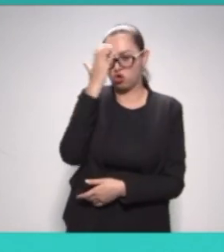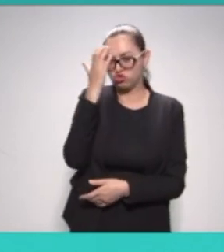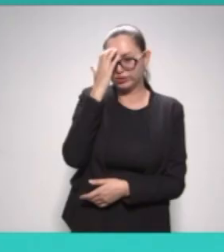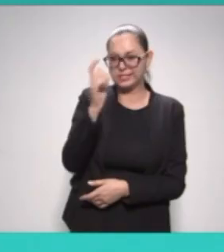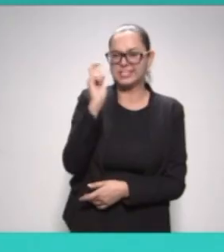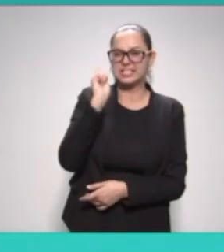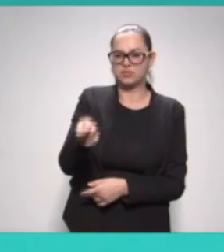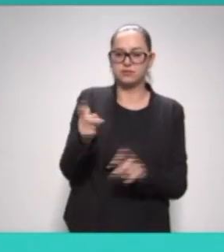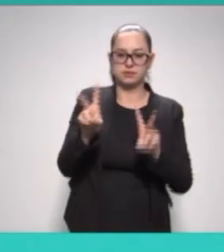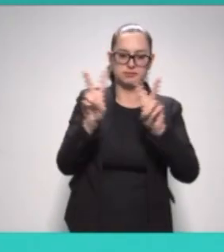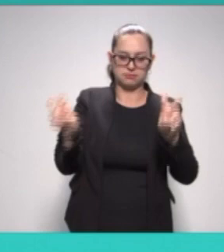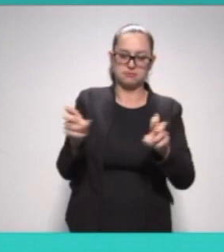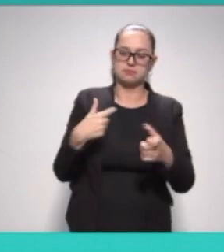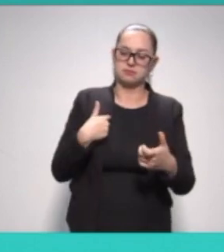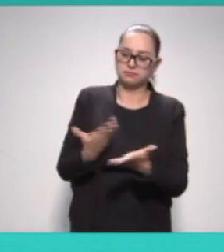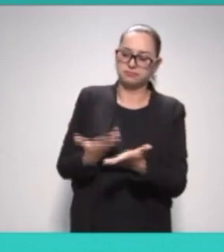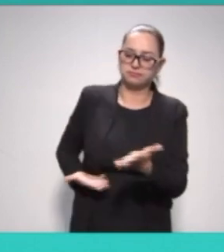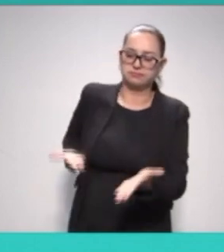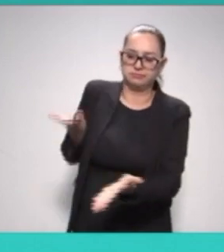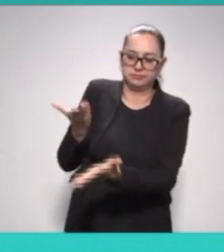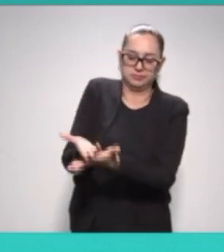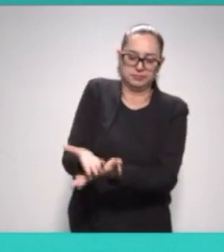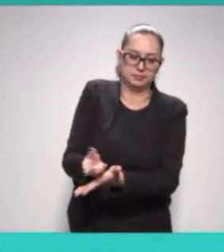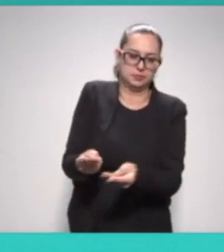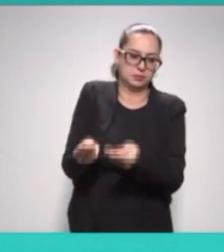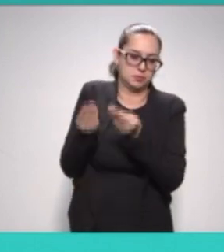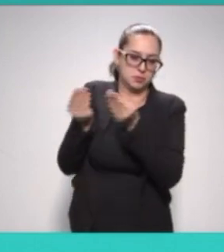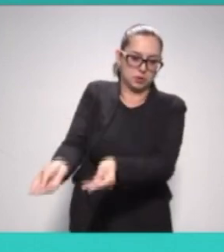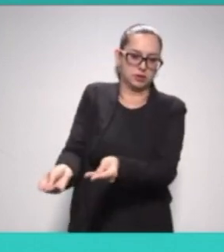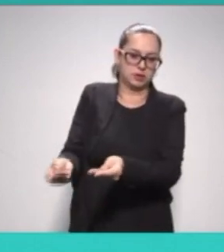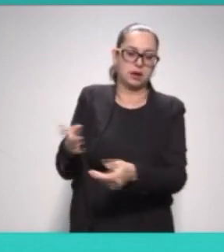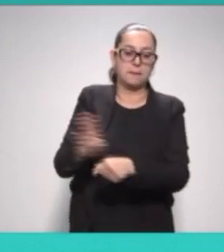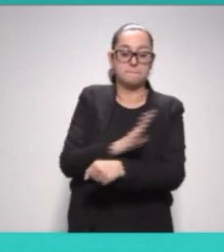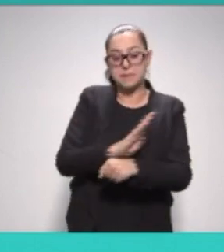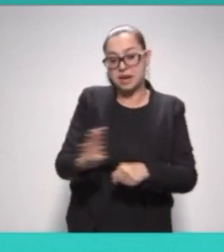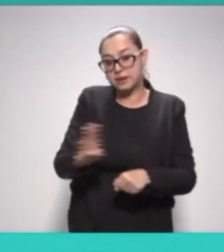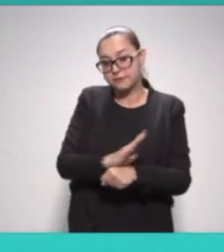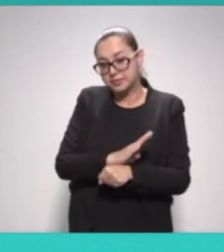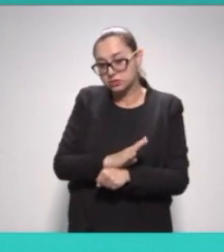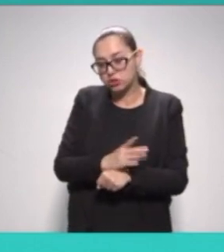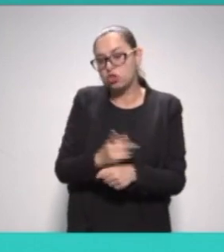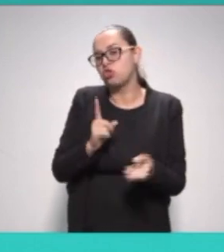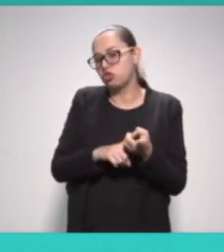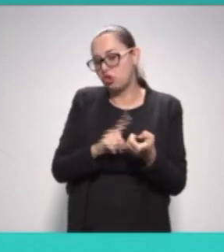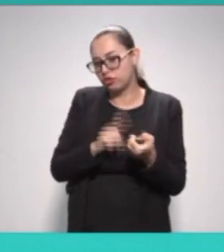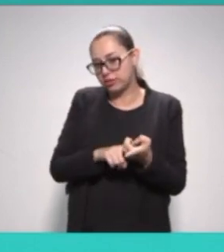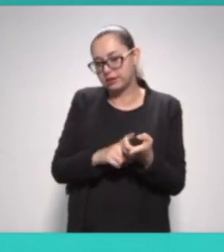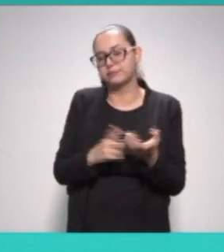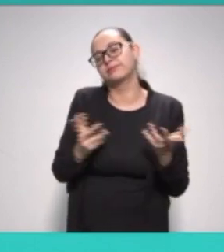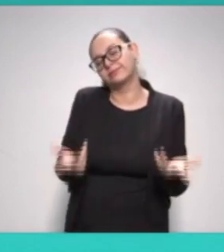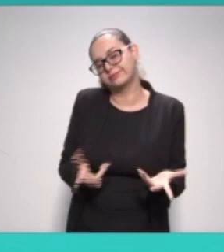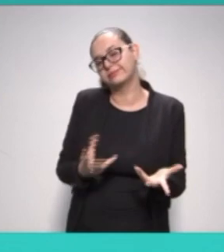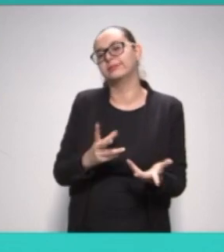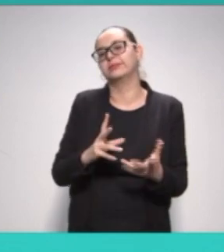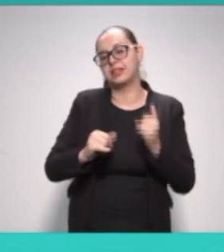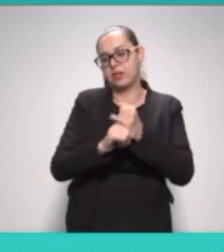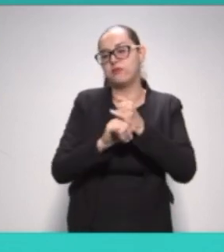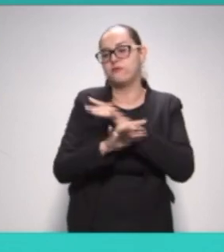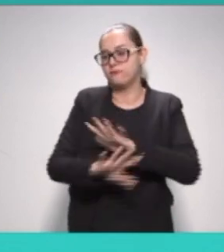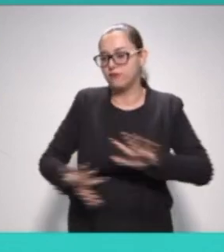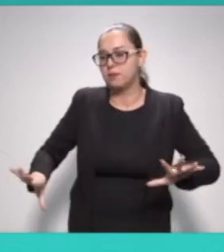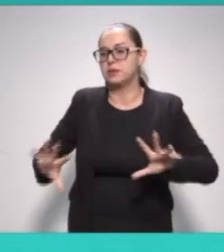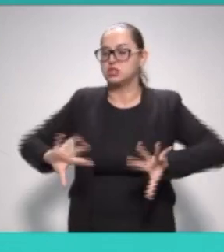solicitud de acceso en cuestión toda vez que dichos beneficios pudieran de la integración de la información